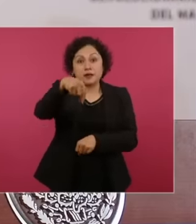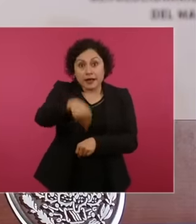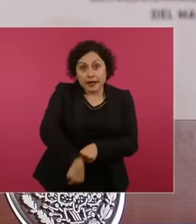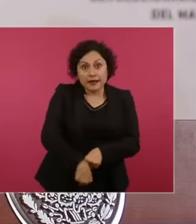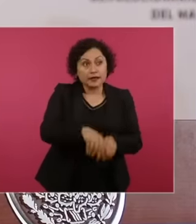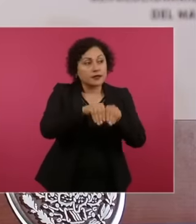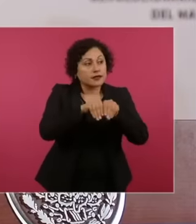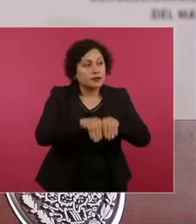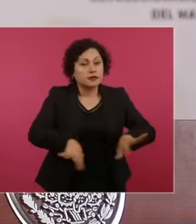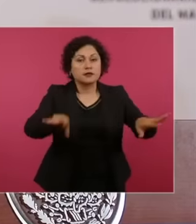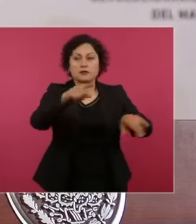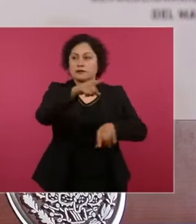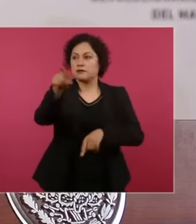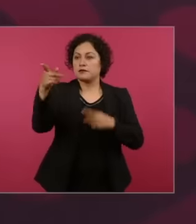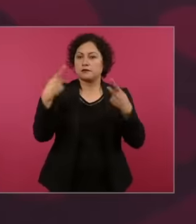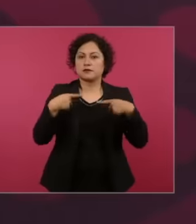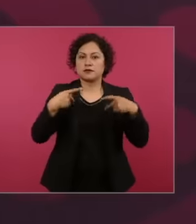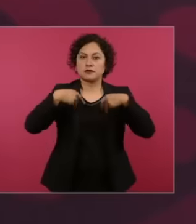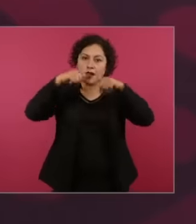para que no caiga.